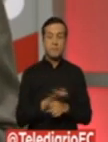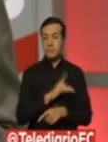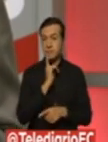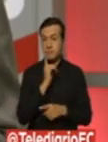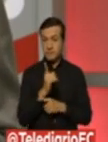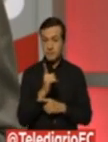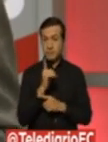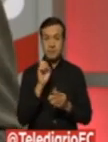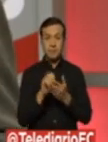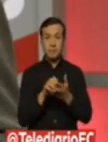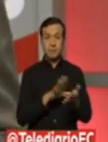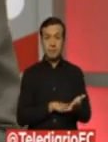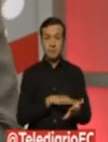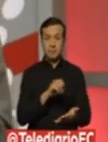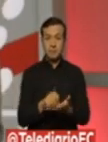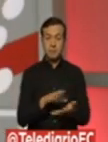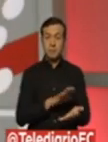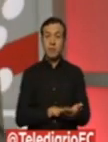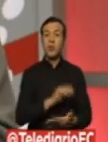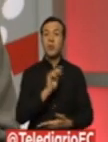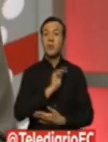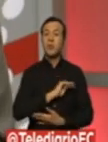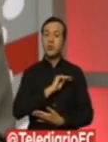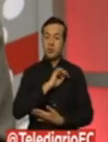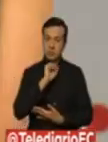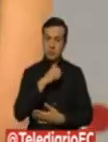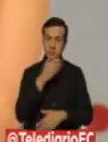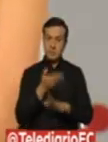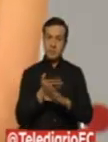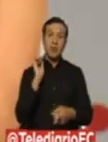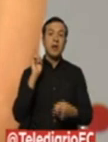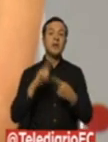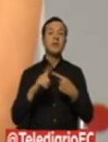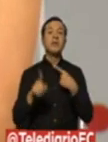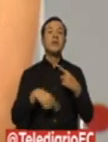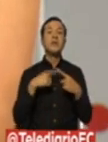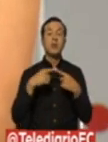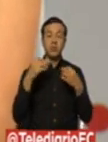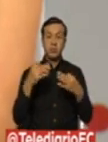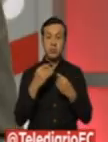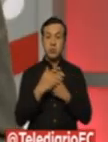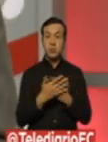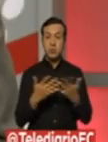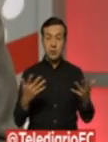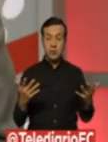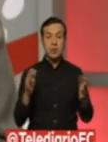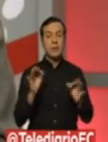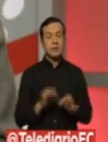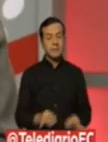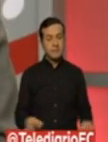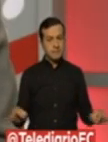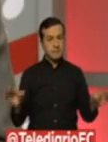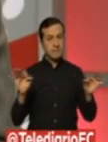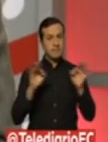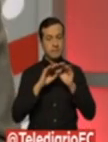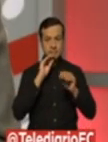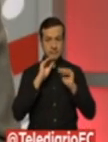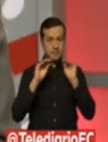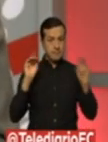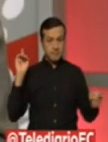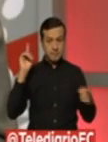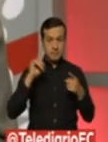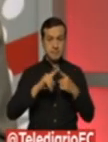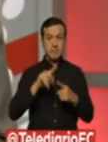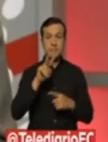los proyectos que los ghats puedan postular hasta cuándo pueden pastorear estas proyectos sí es importante mencionar de que hasta